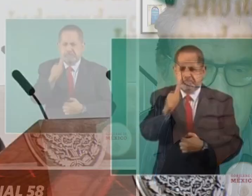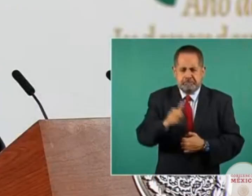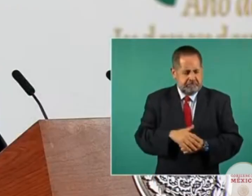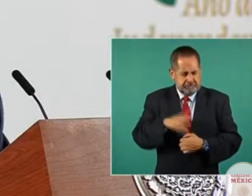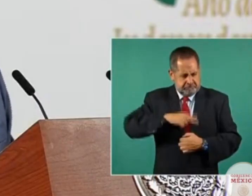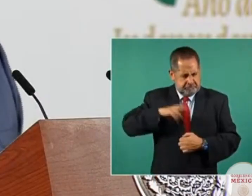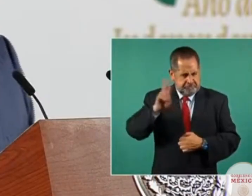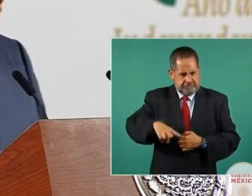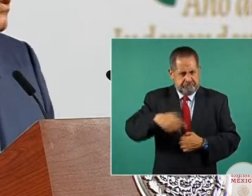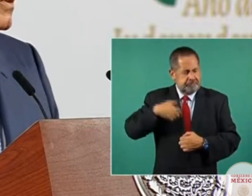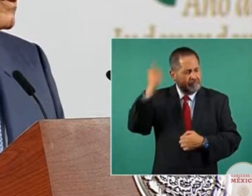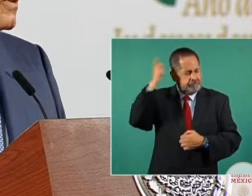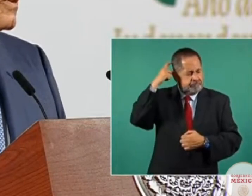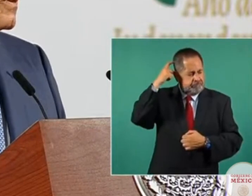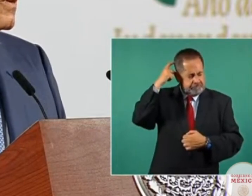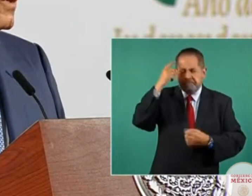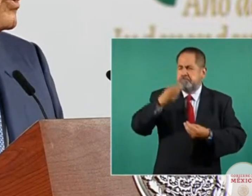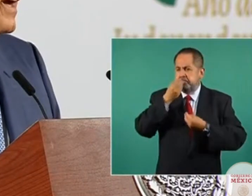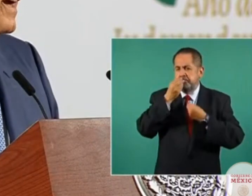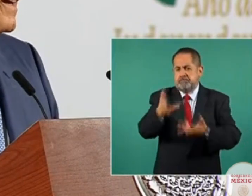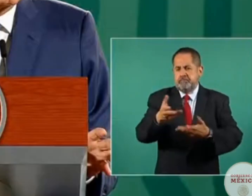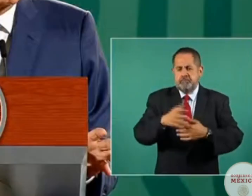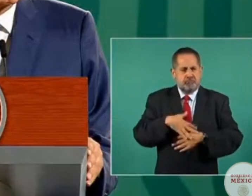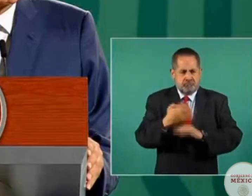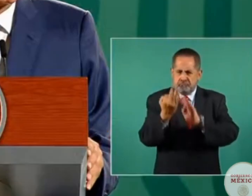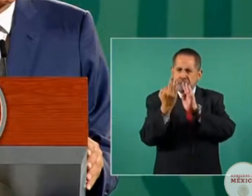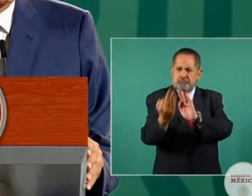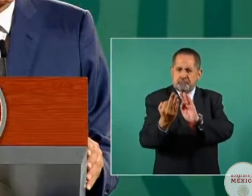siempre digo lo que pienso y doy la cara.